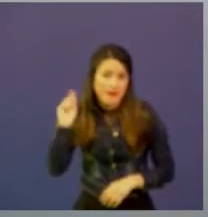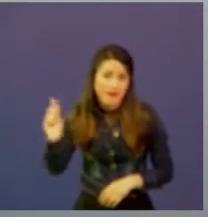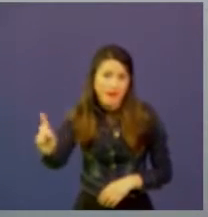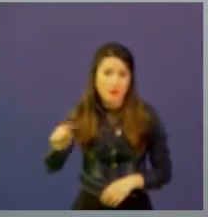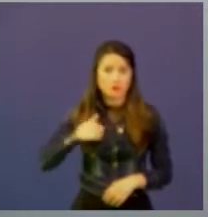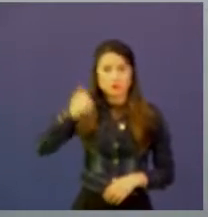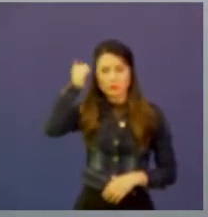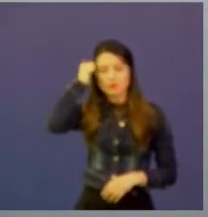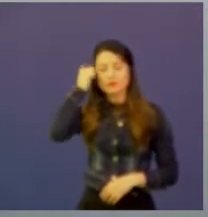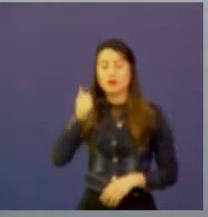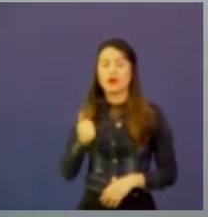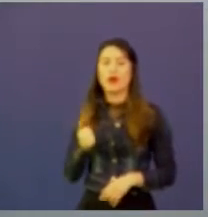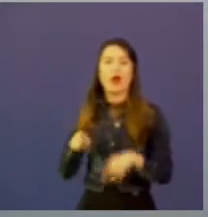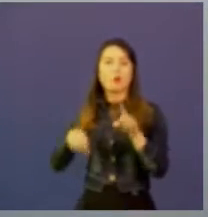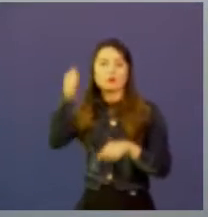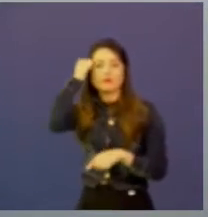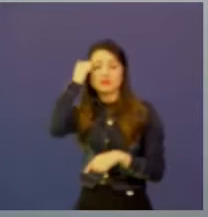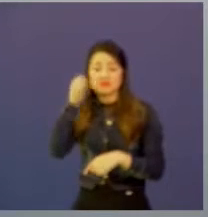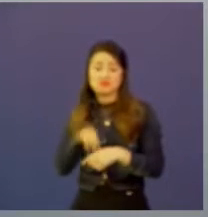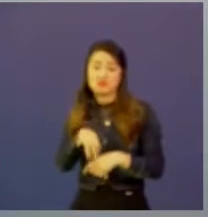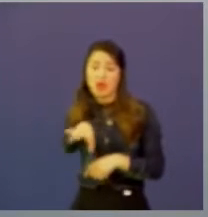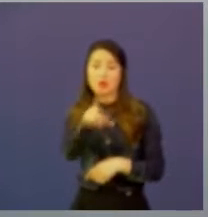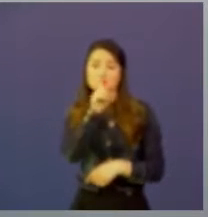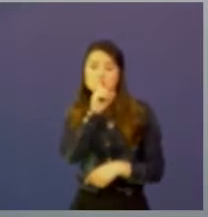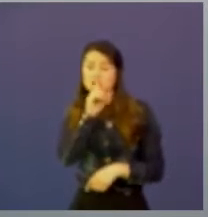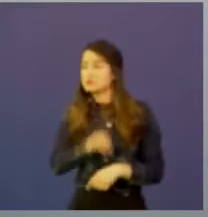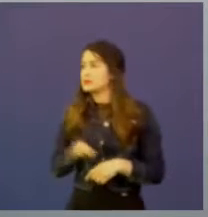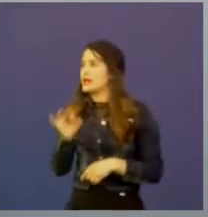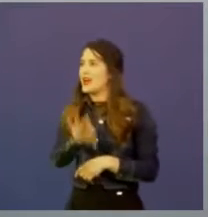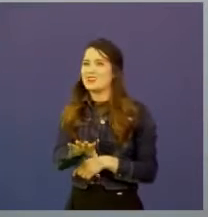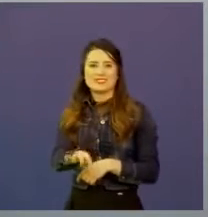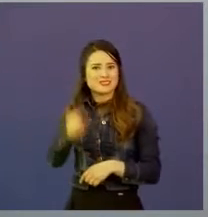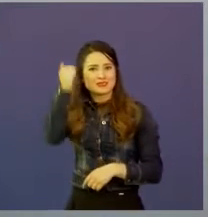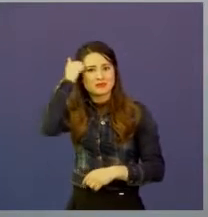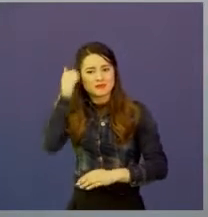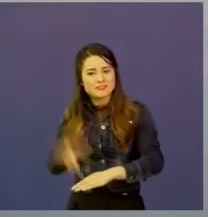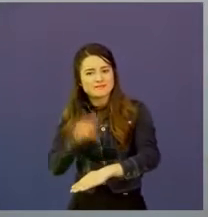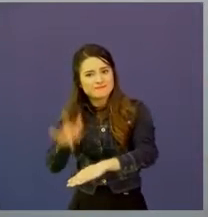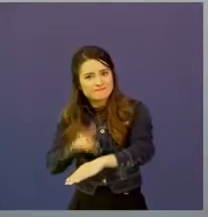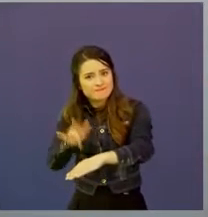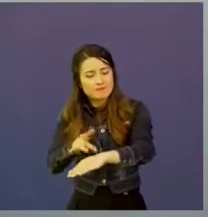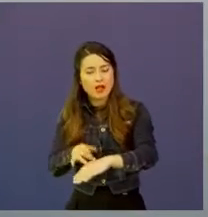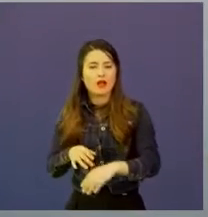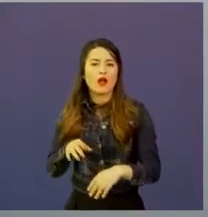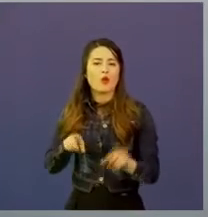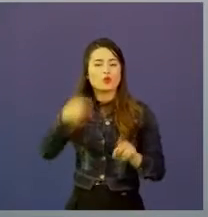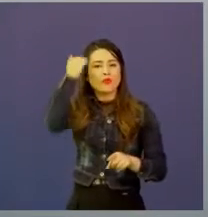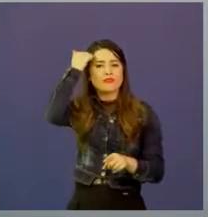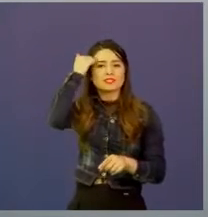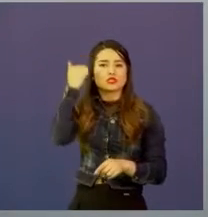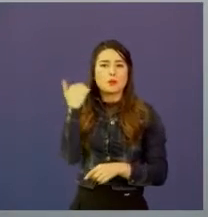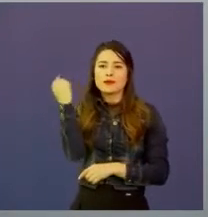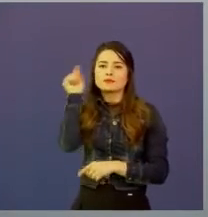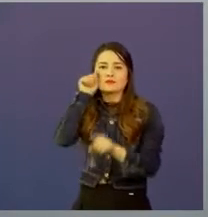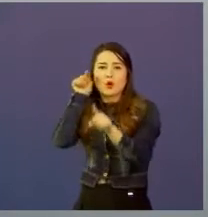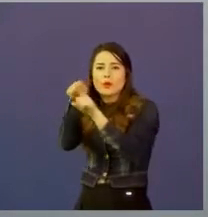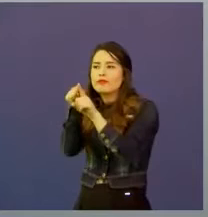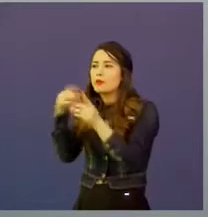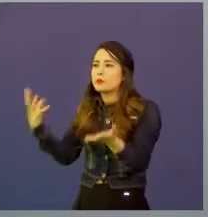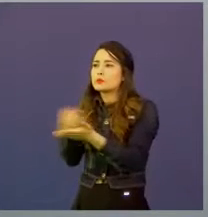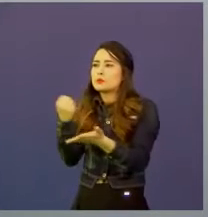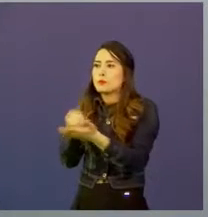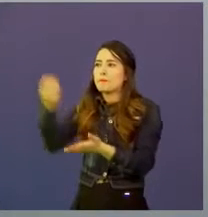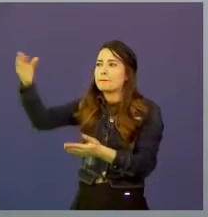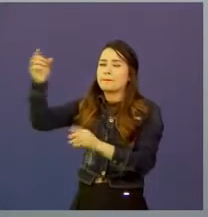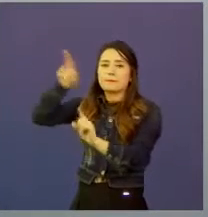hacer la práctica entretenida. Entonces, sin ver la educación como un negocio, porque no lo veo así, pero yo